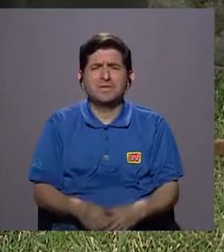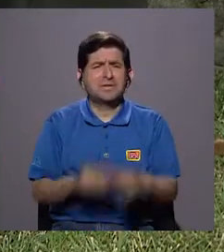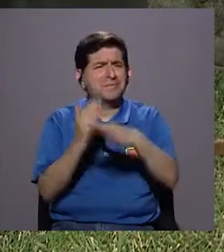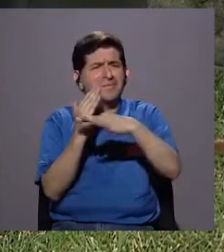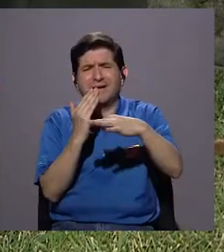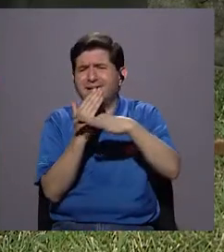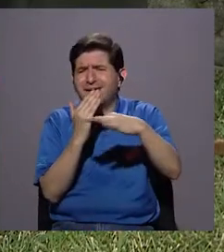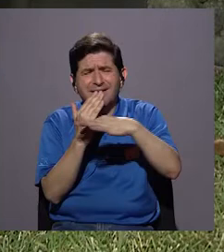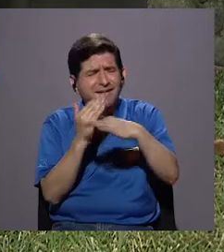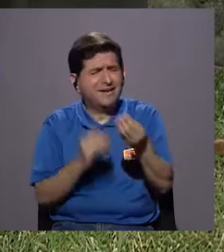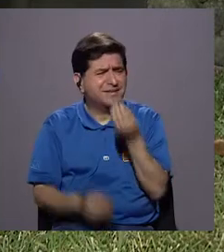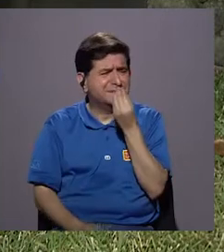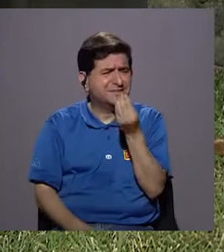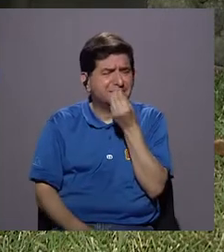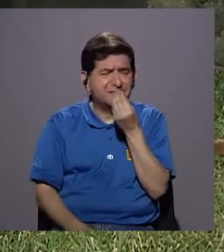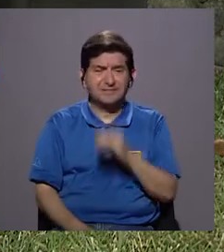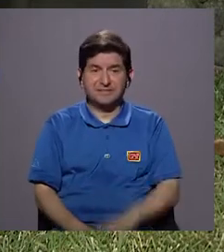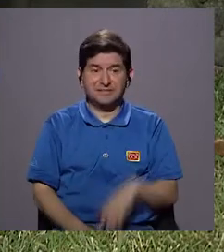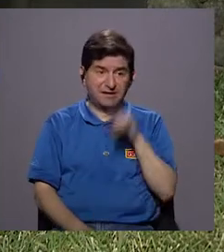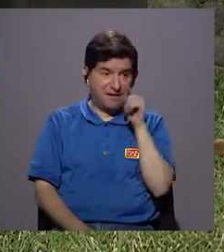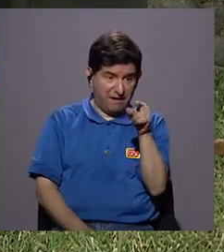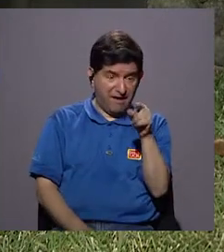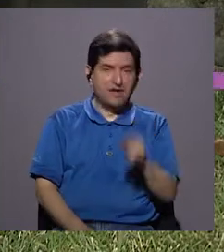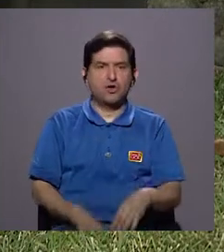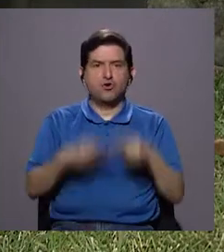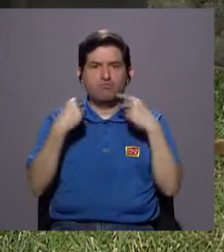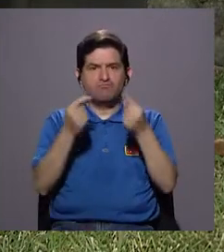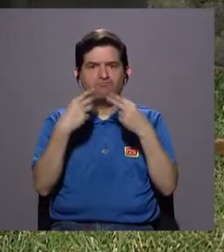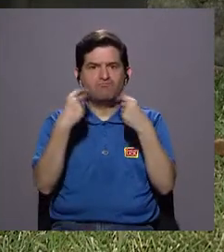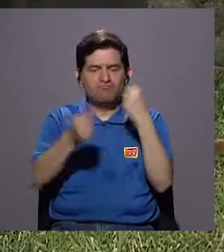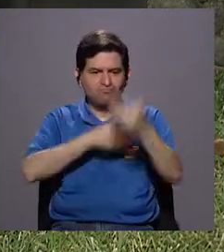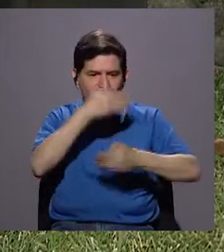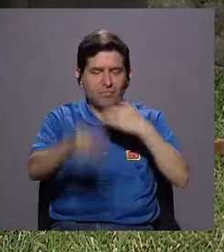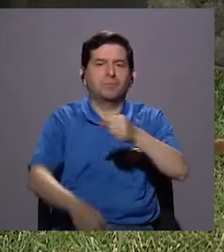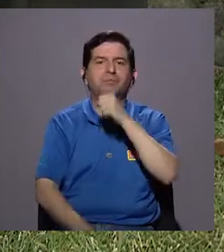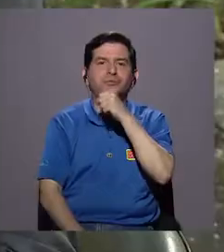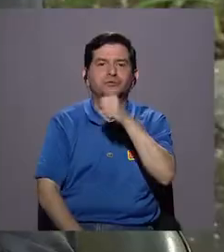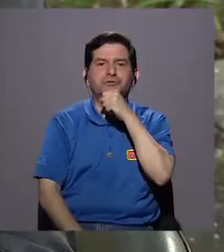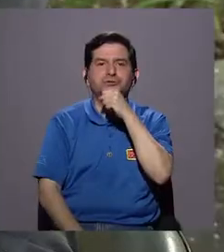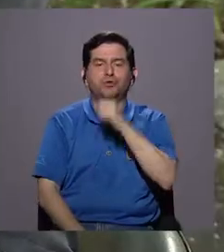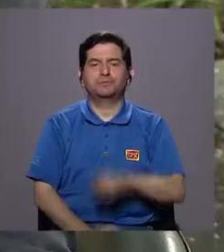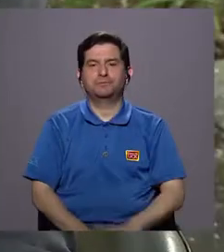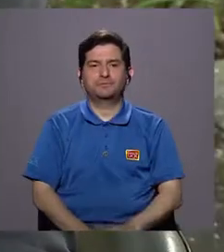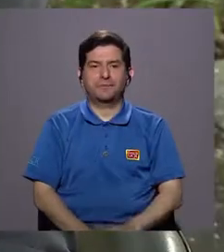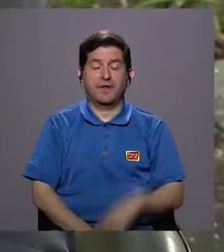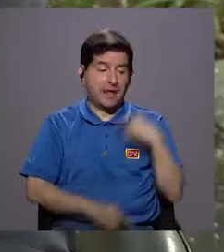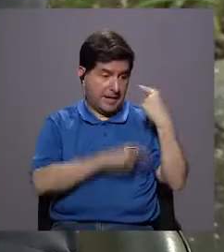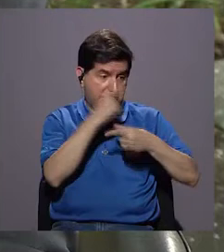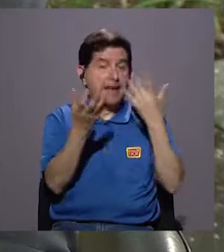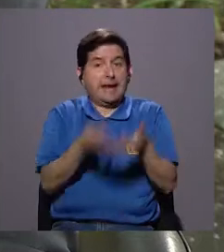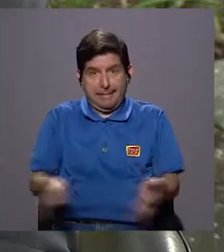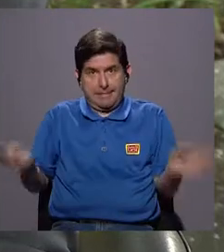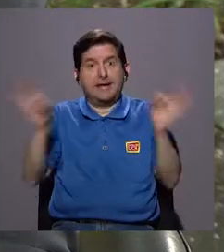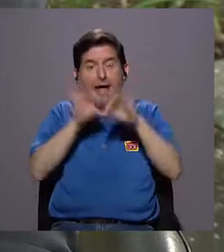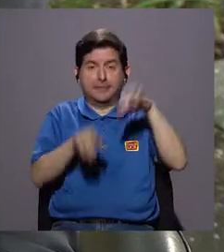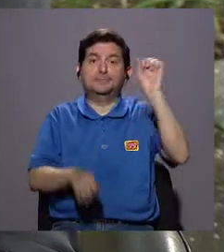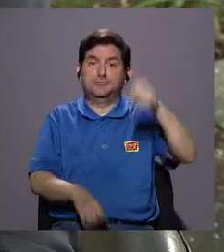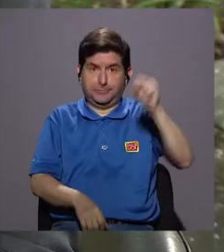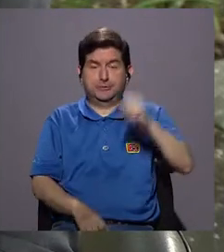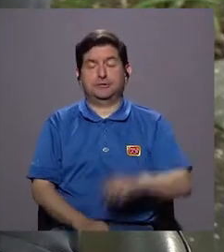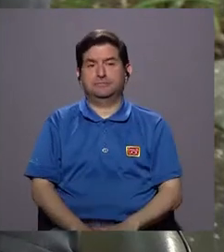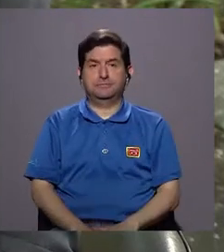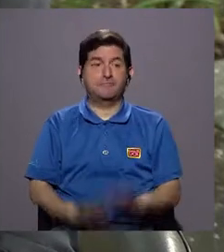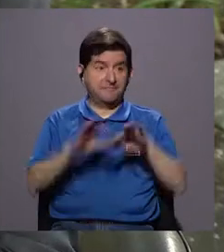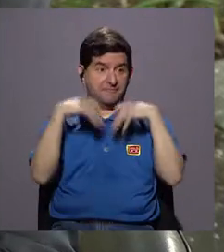alto en grasas en la alimentación, son cosas que se ha visto que aceleran el proceso de envejecimiento. Los genes son importantes, no es que no son importantes.